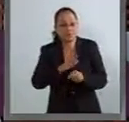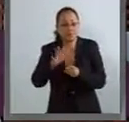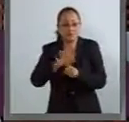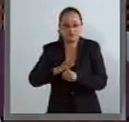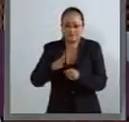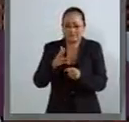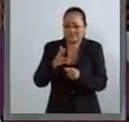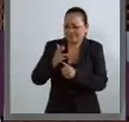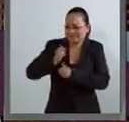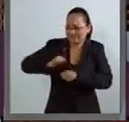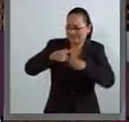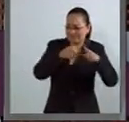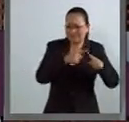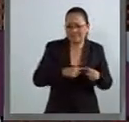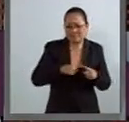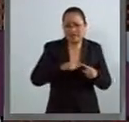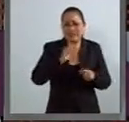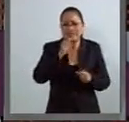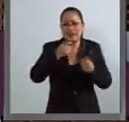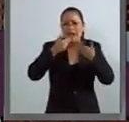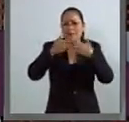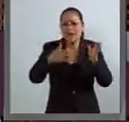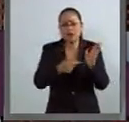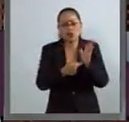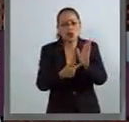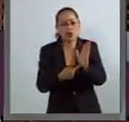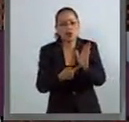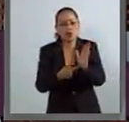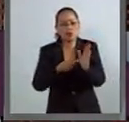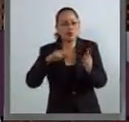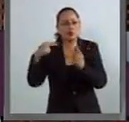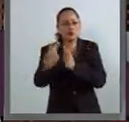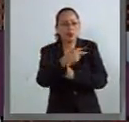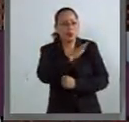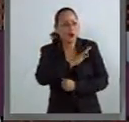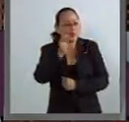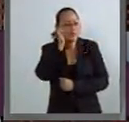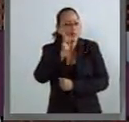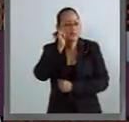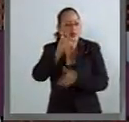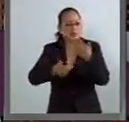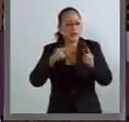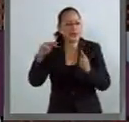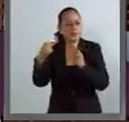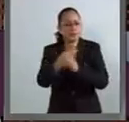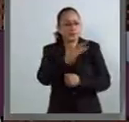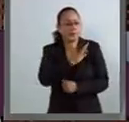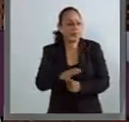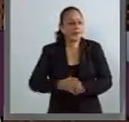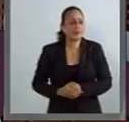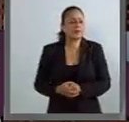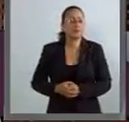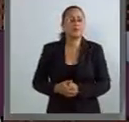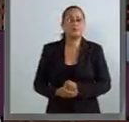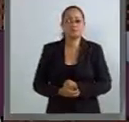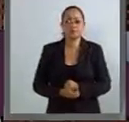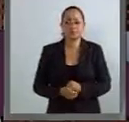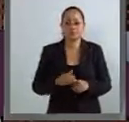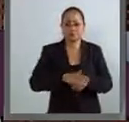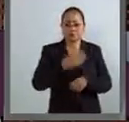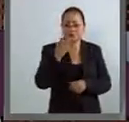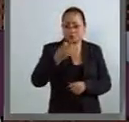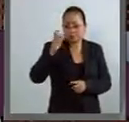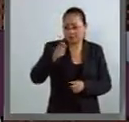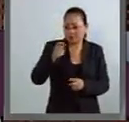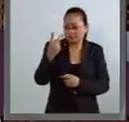autoridad es pública, es visible permanentemente. A eso contribuye, por ejemplo, las